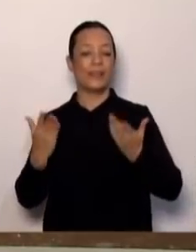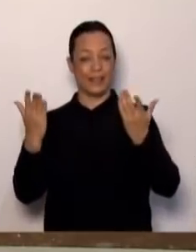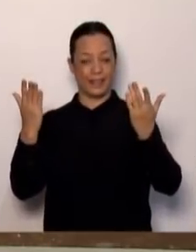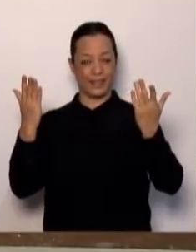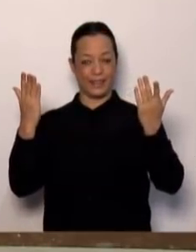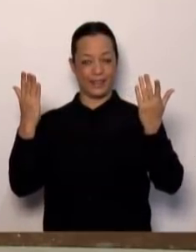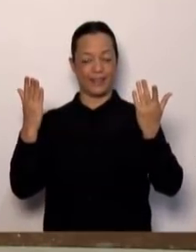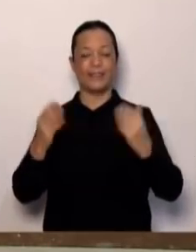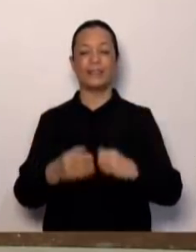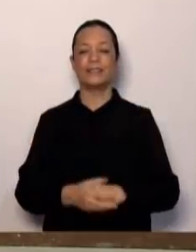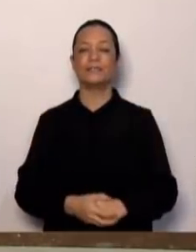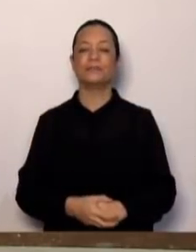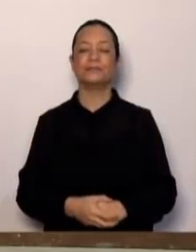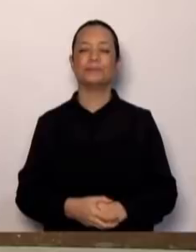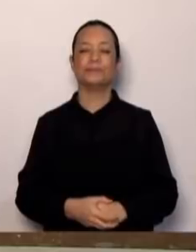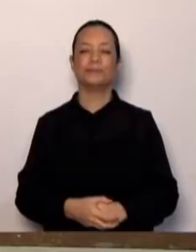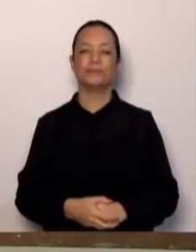aleluya.